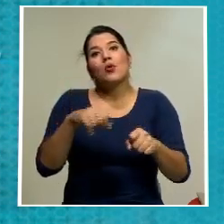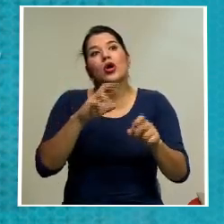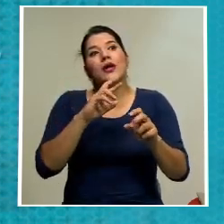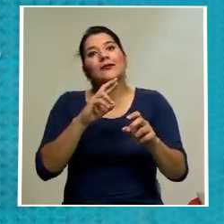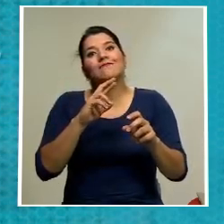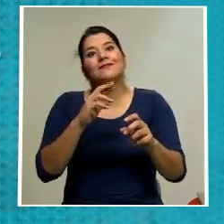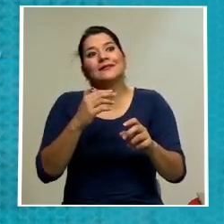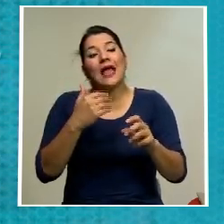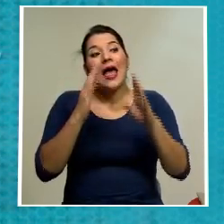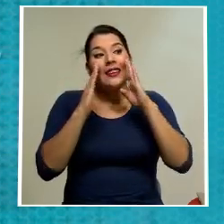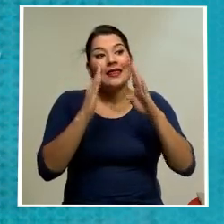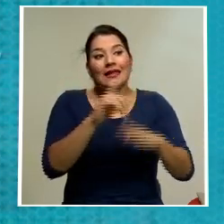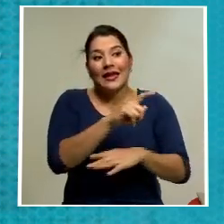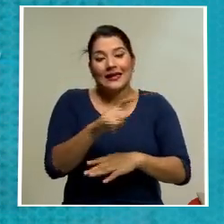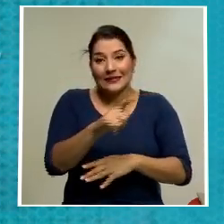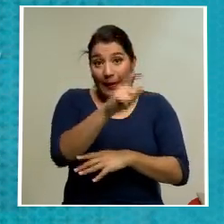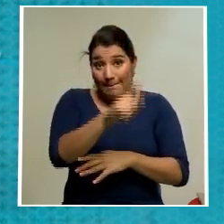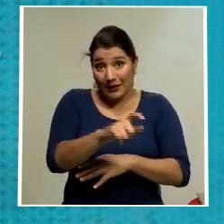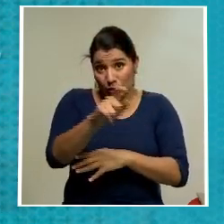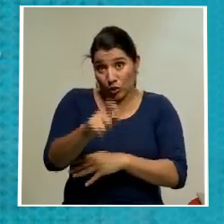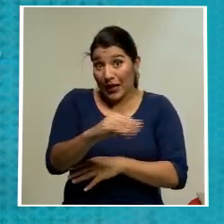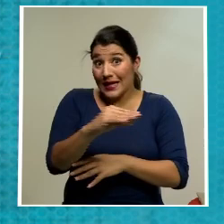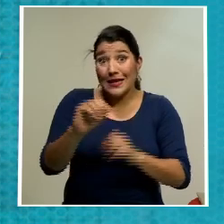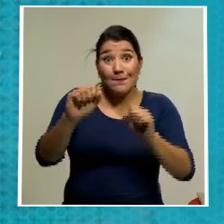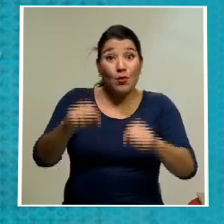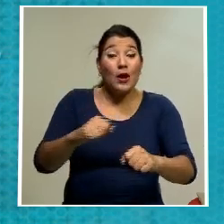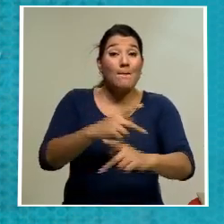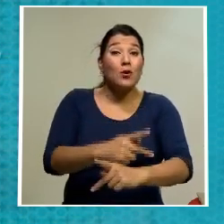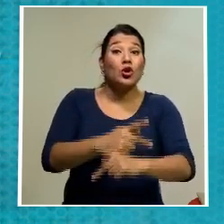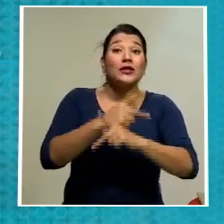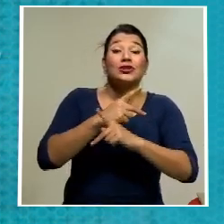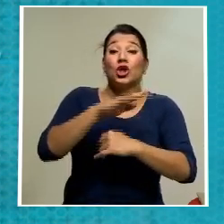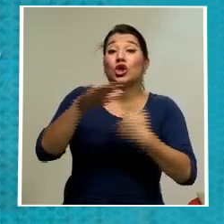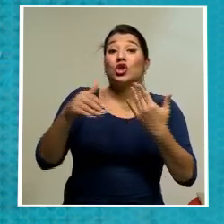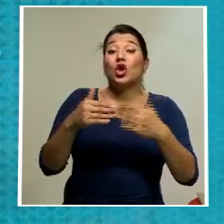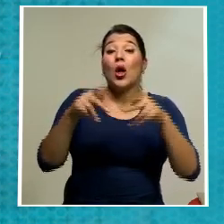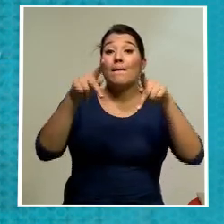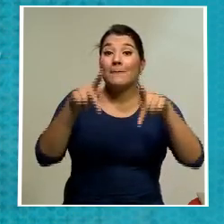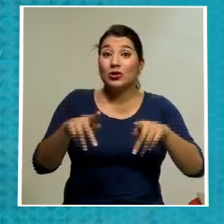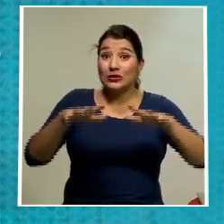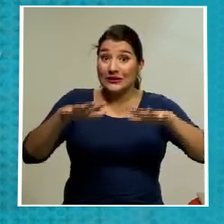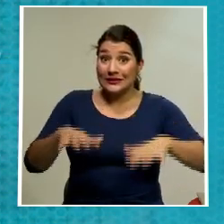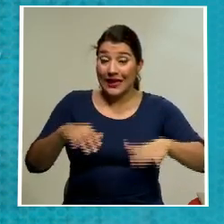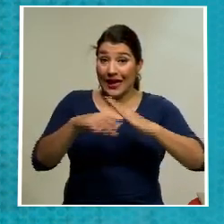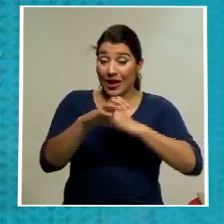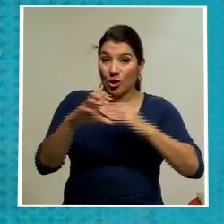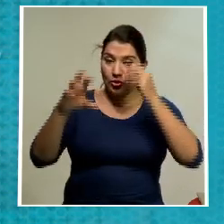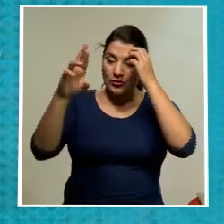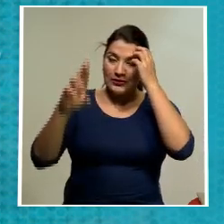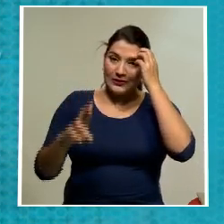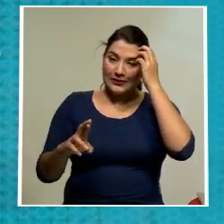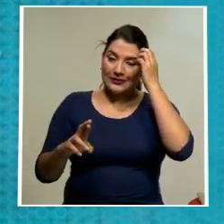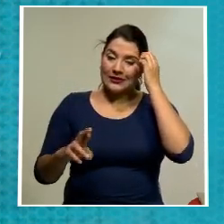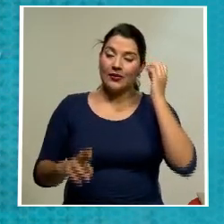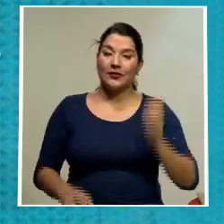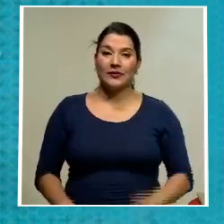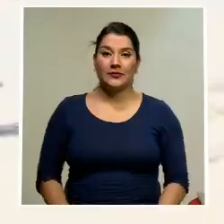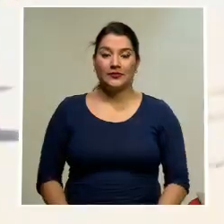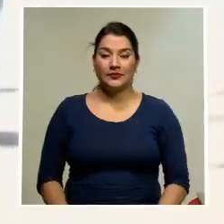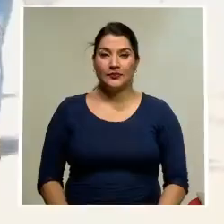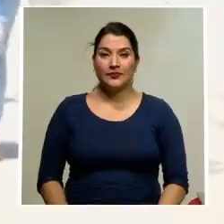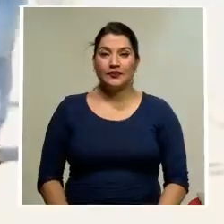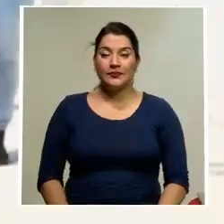esa población y tener la protección de toda la población que está, o todos los habitantes de nuestro